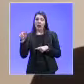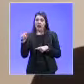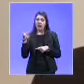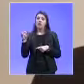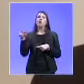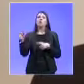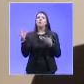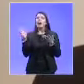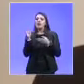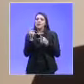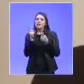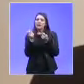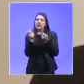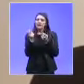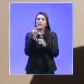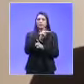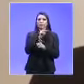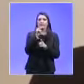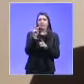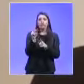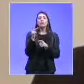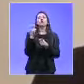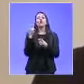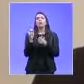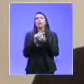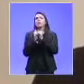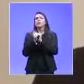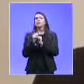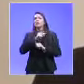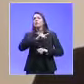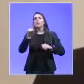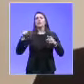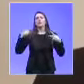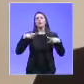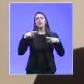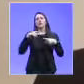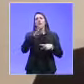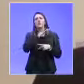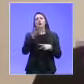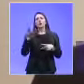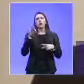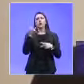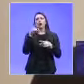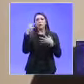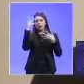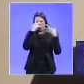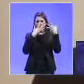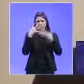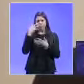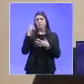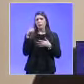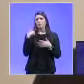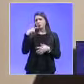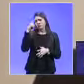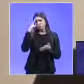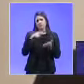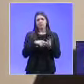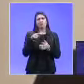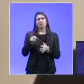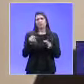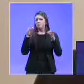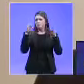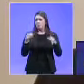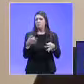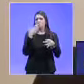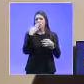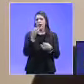de confusión en la emisión al voto a la ciudadanía. Me parece que el proyecto es bastante claro. No existe confusión posible respecto